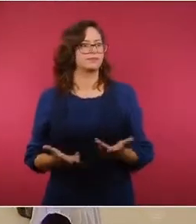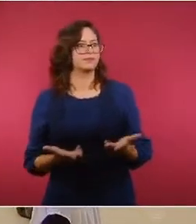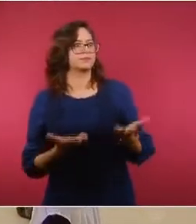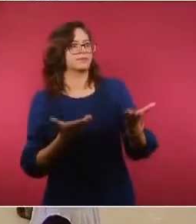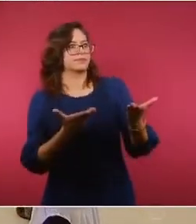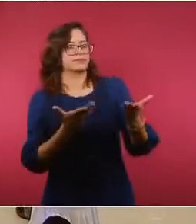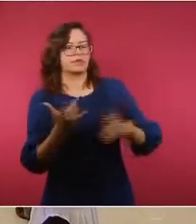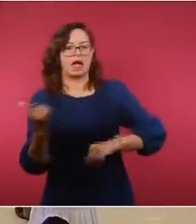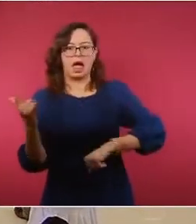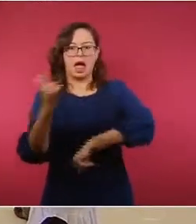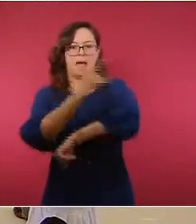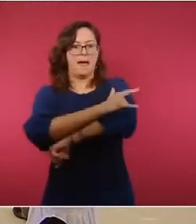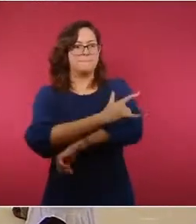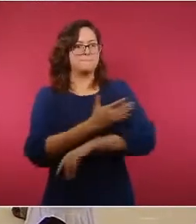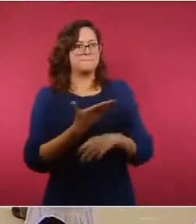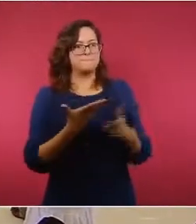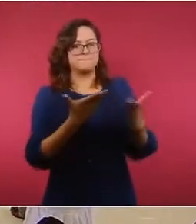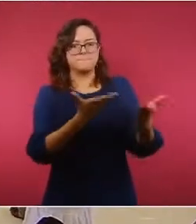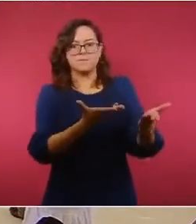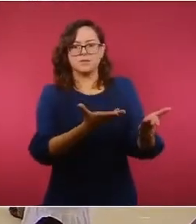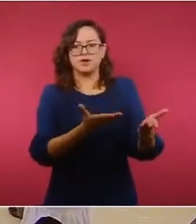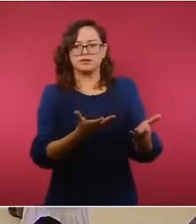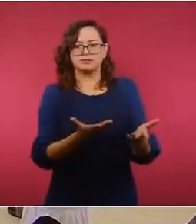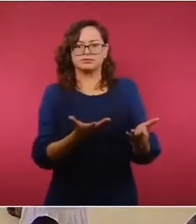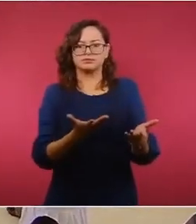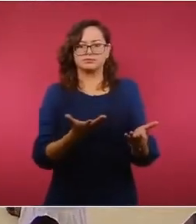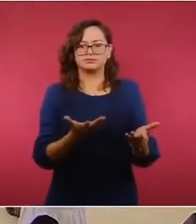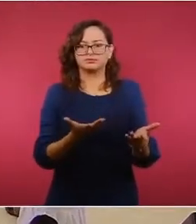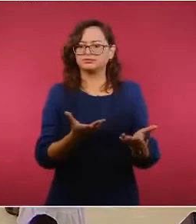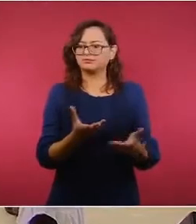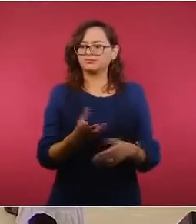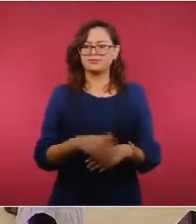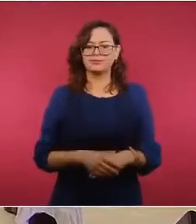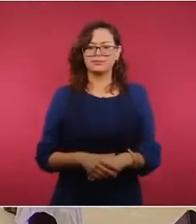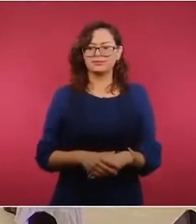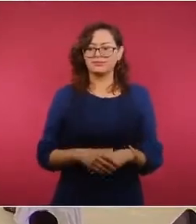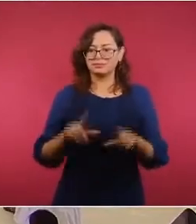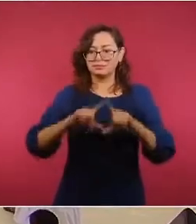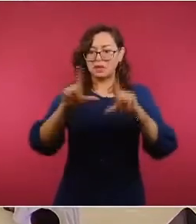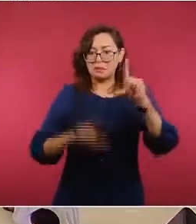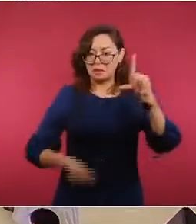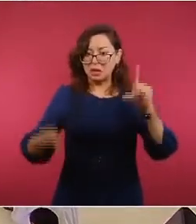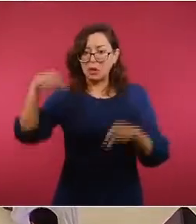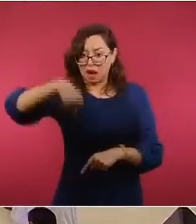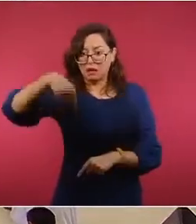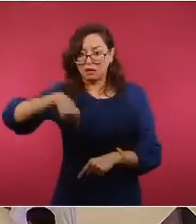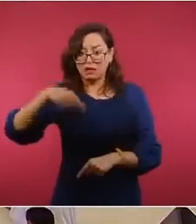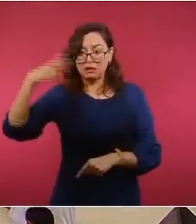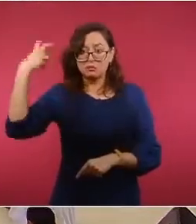prácticamente no se debe usar en territorio nacional